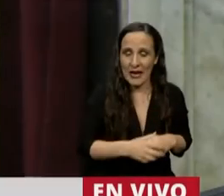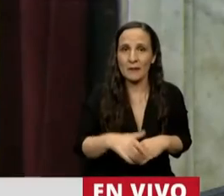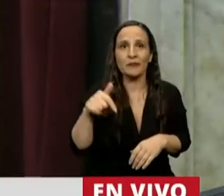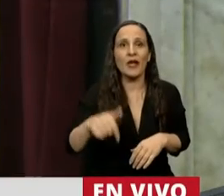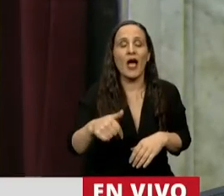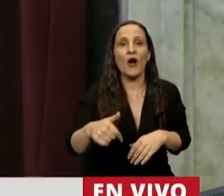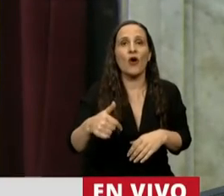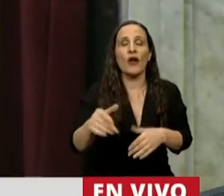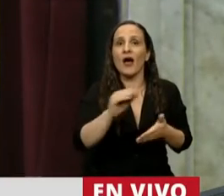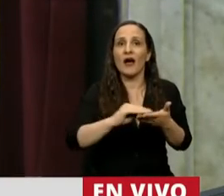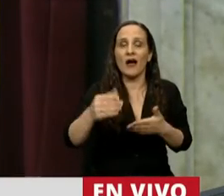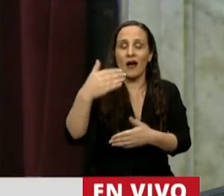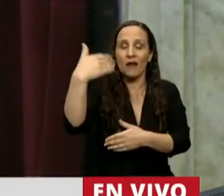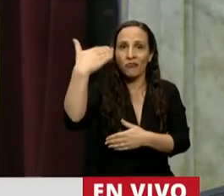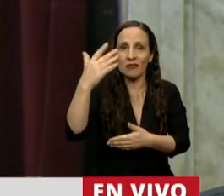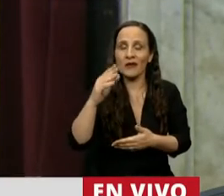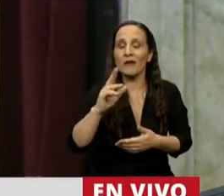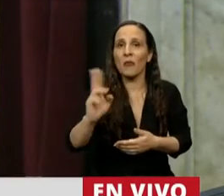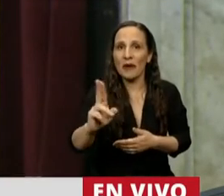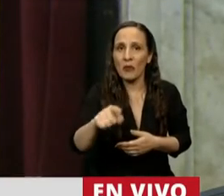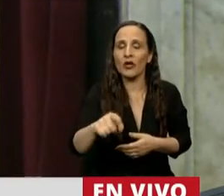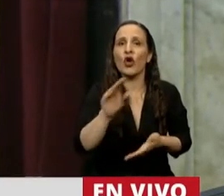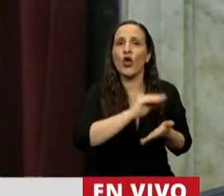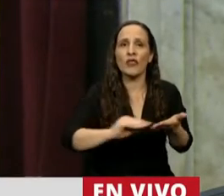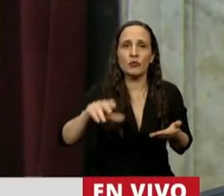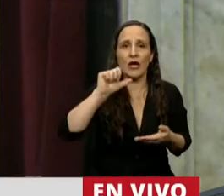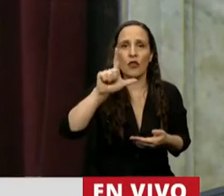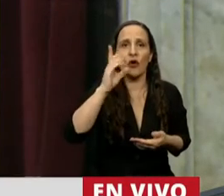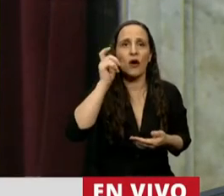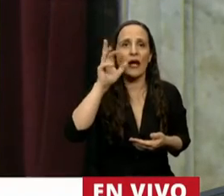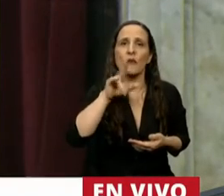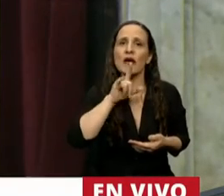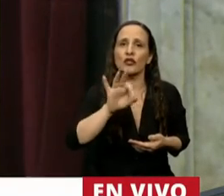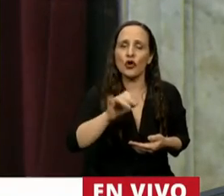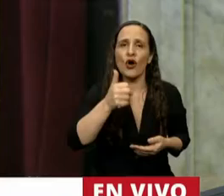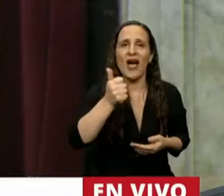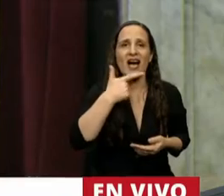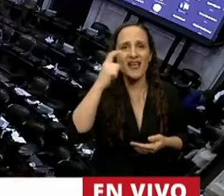Tiene la palabra, para otra cuestión de privilegio, el diputado Alberto Acef.